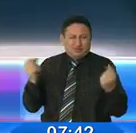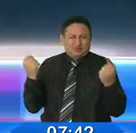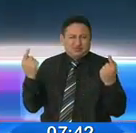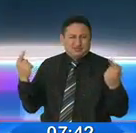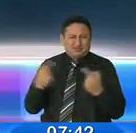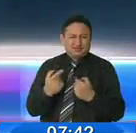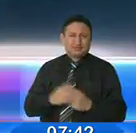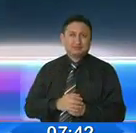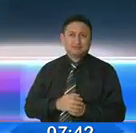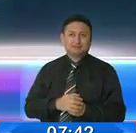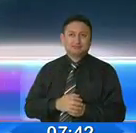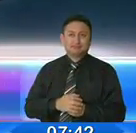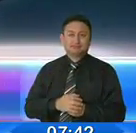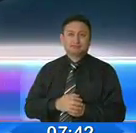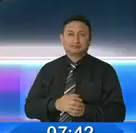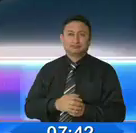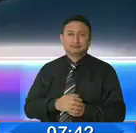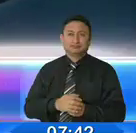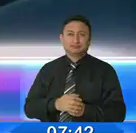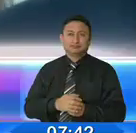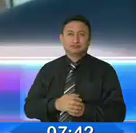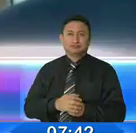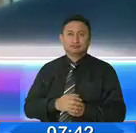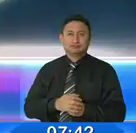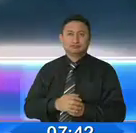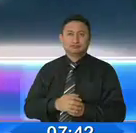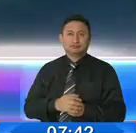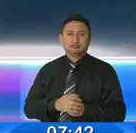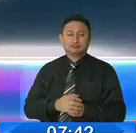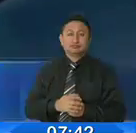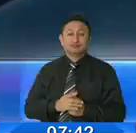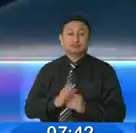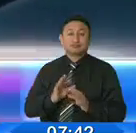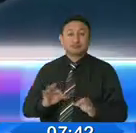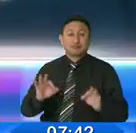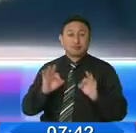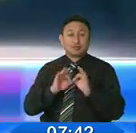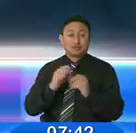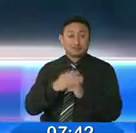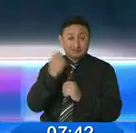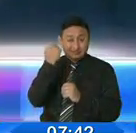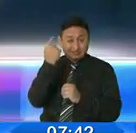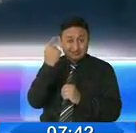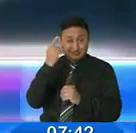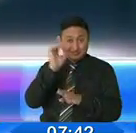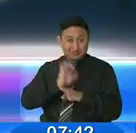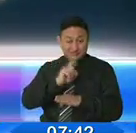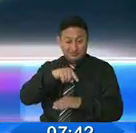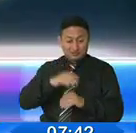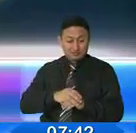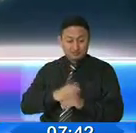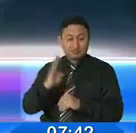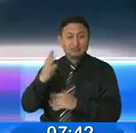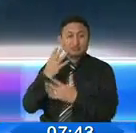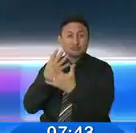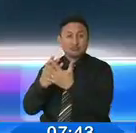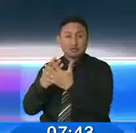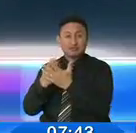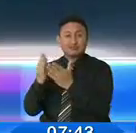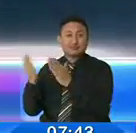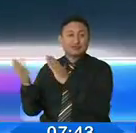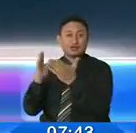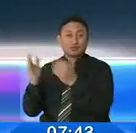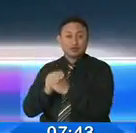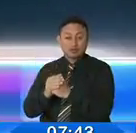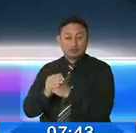verdad. Definitivamente debemos tener muy claro los ecuatorianos que la prisión preventiva no es otra cosa que una